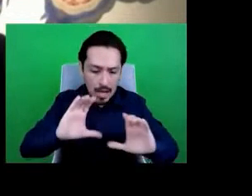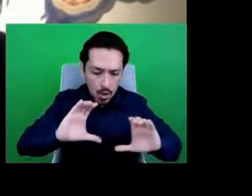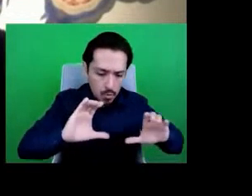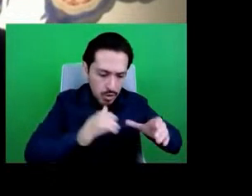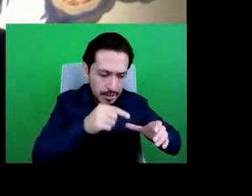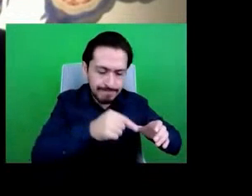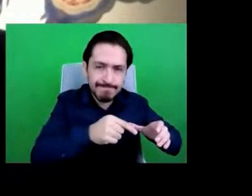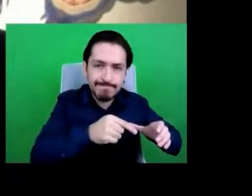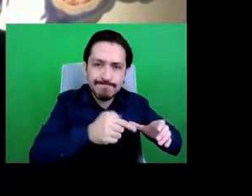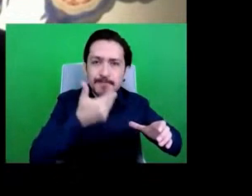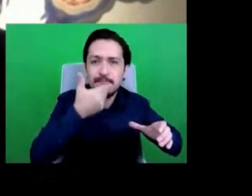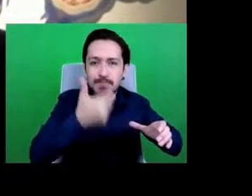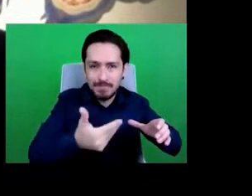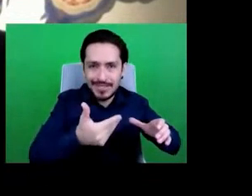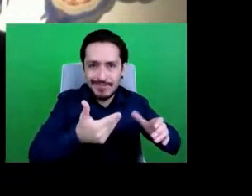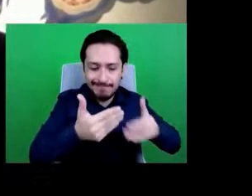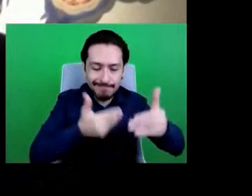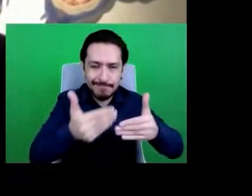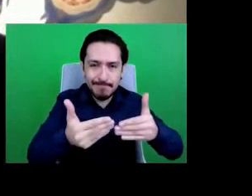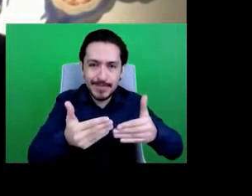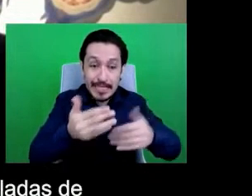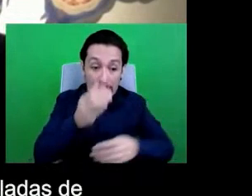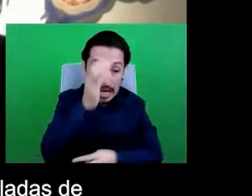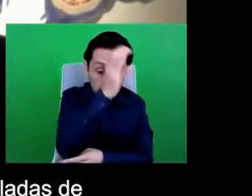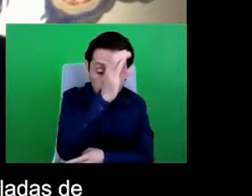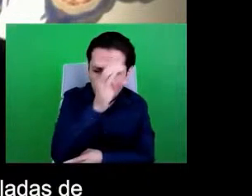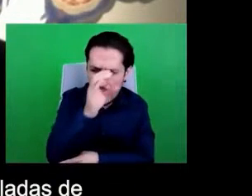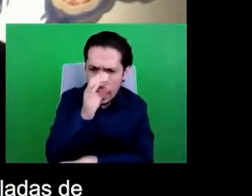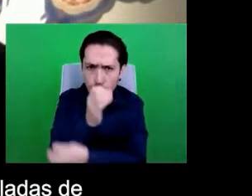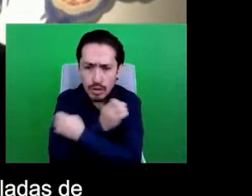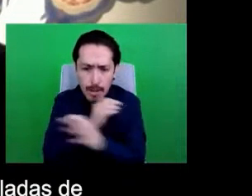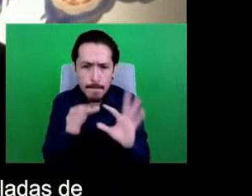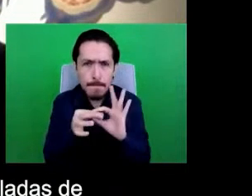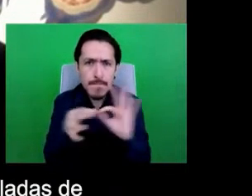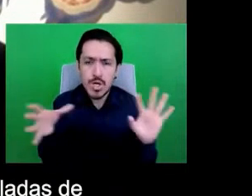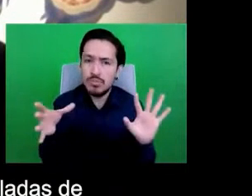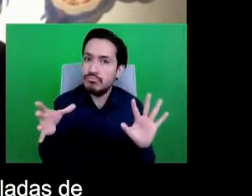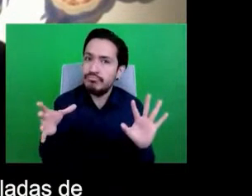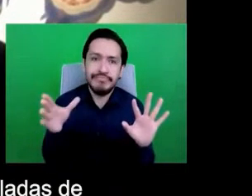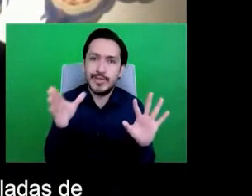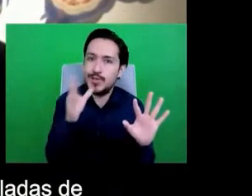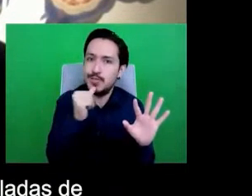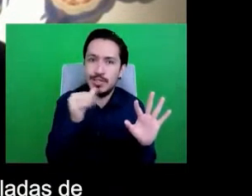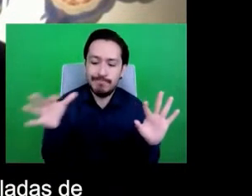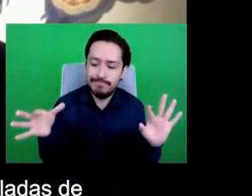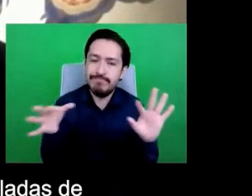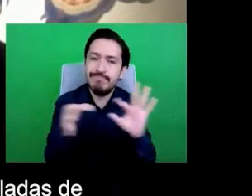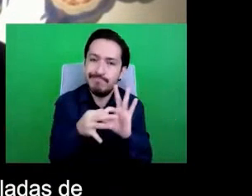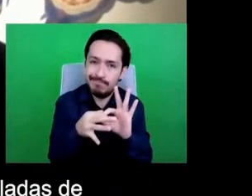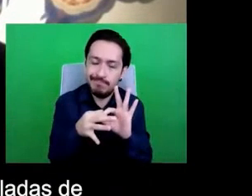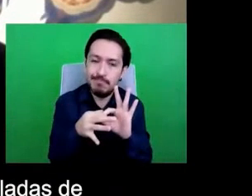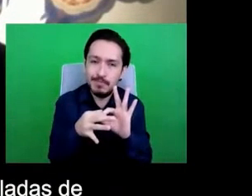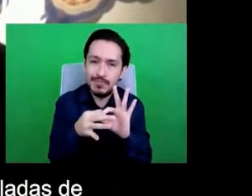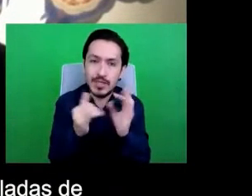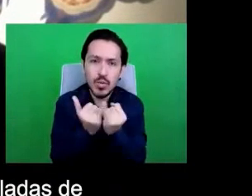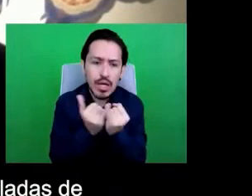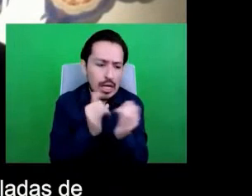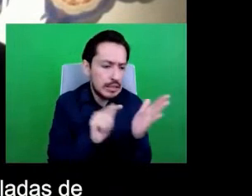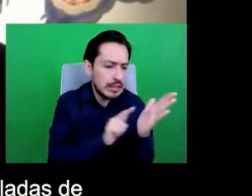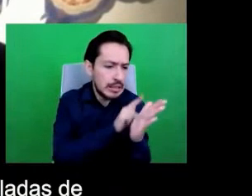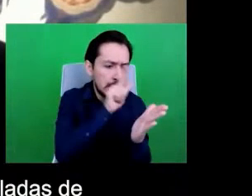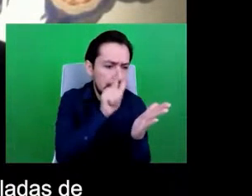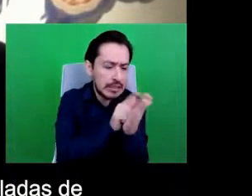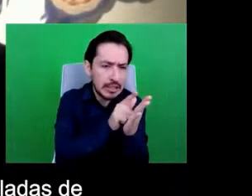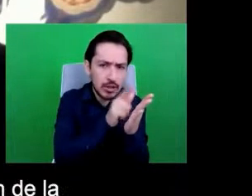armónica. No se puede separar la cultura de la educación y tampoco se puede ver a las políticas culturales aisladas de